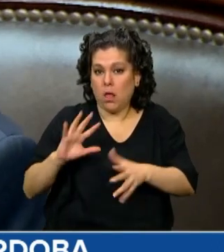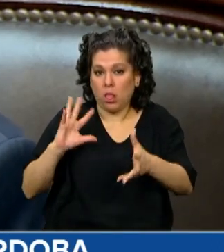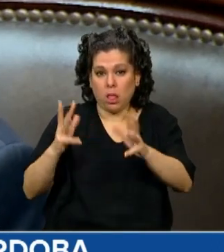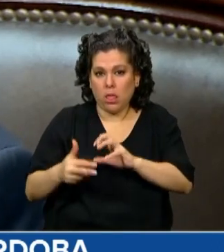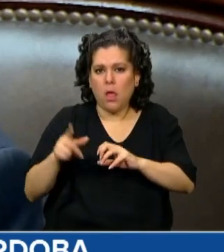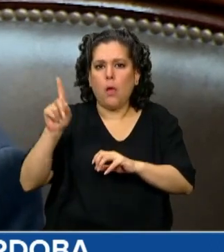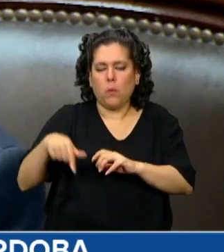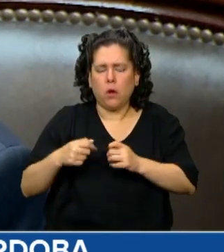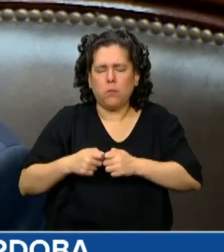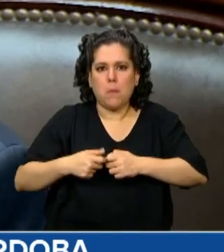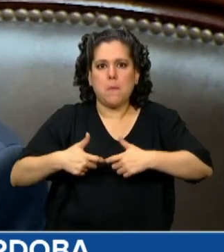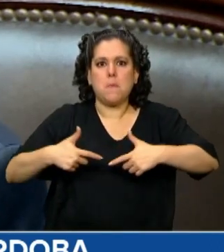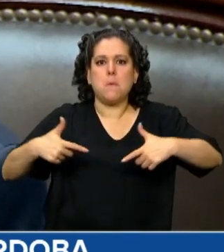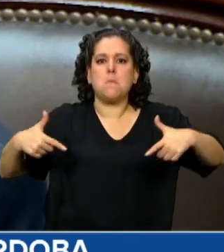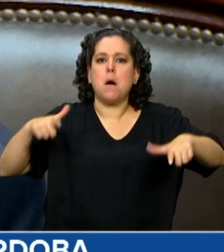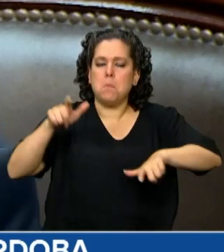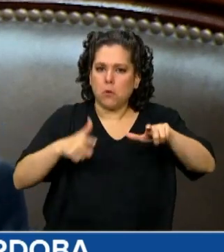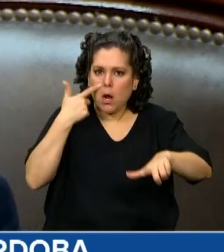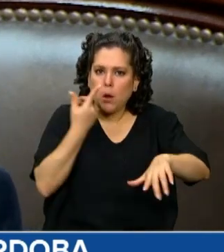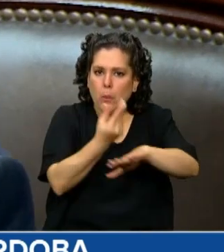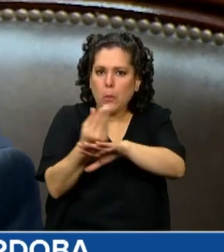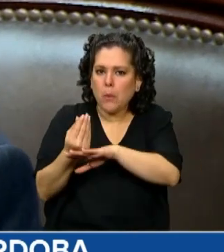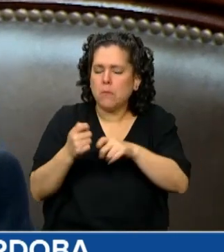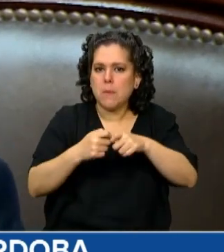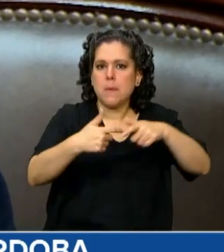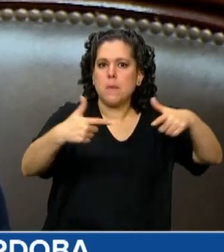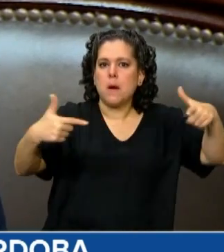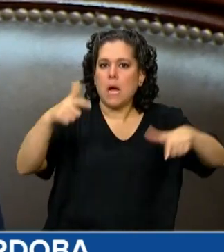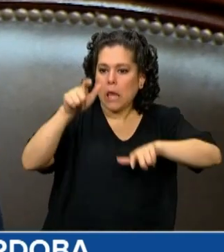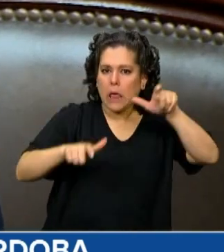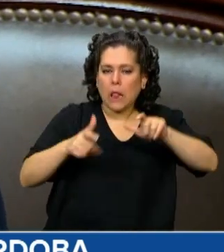decrecimiento poblacional, de migración de su gente.